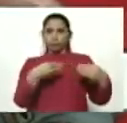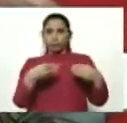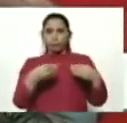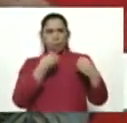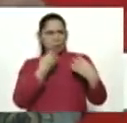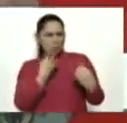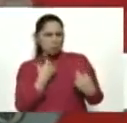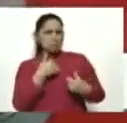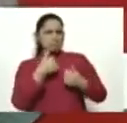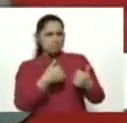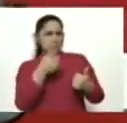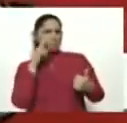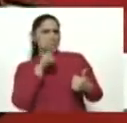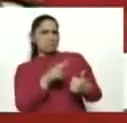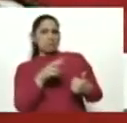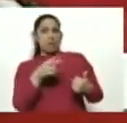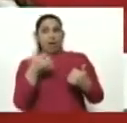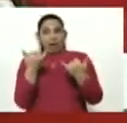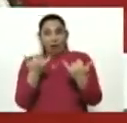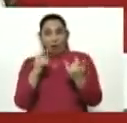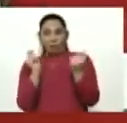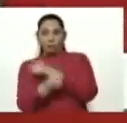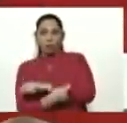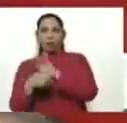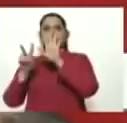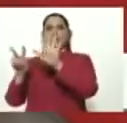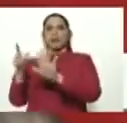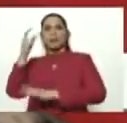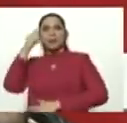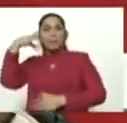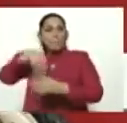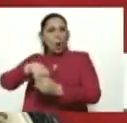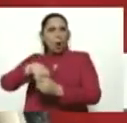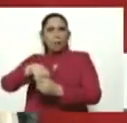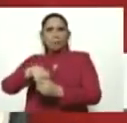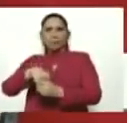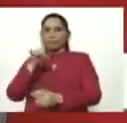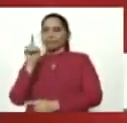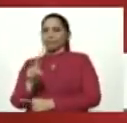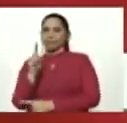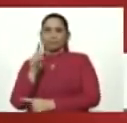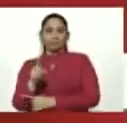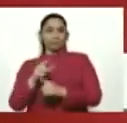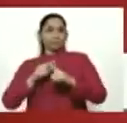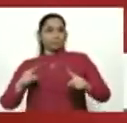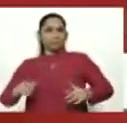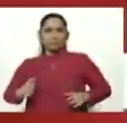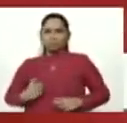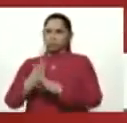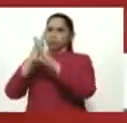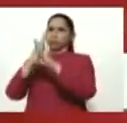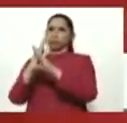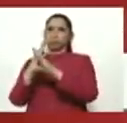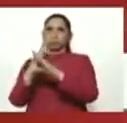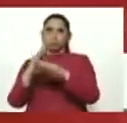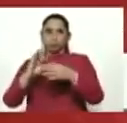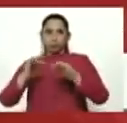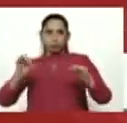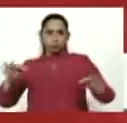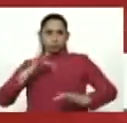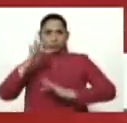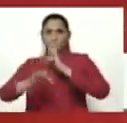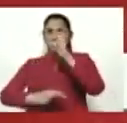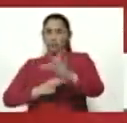Buena. Y ahora vamos 7 días de cuarentena necesaria para cortar las cadenas de